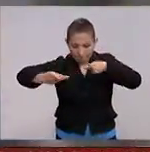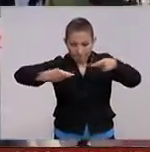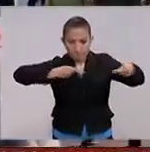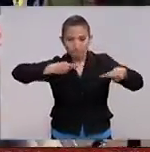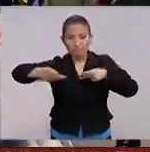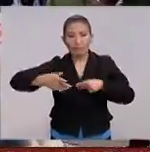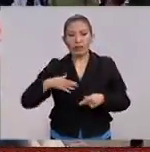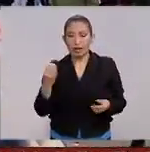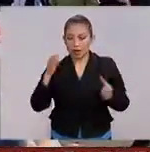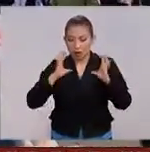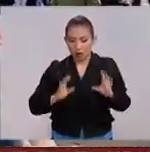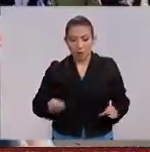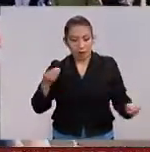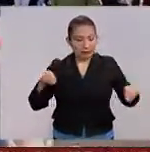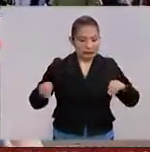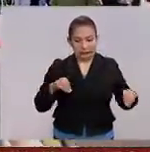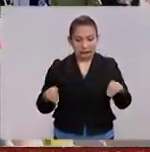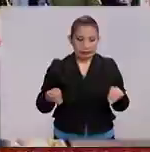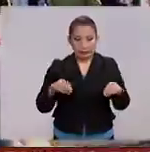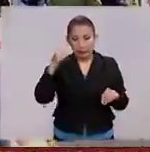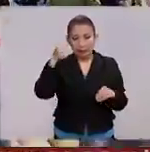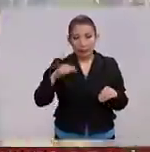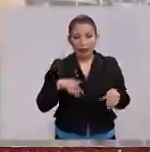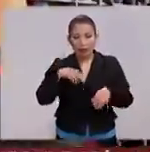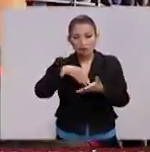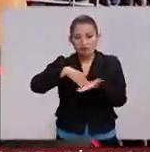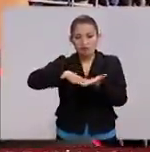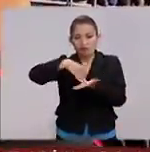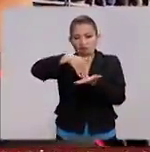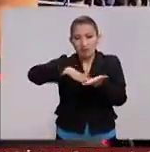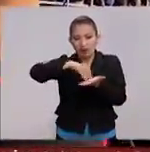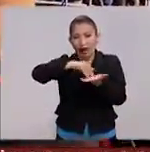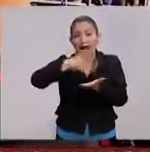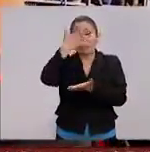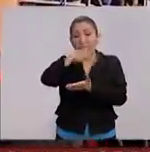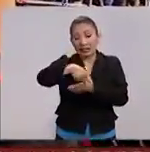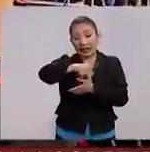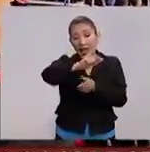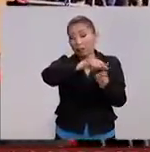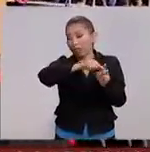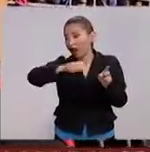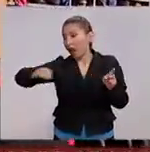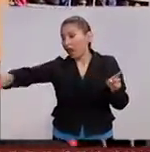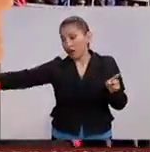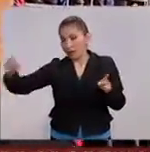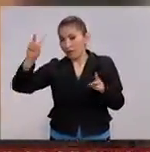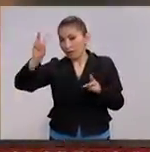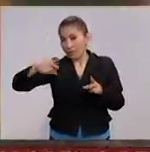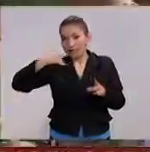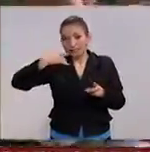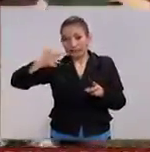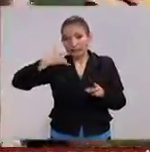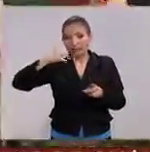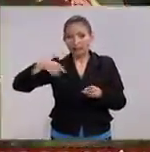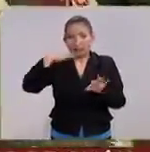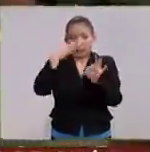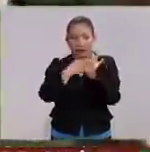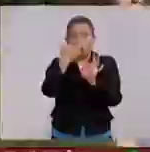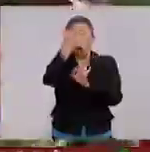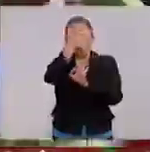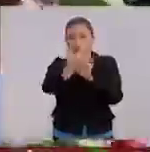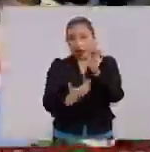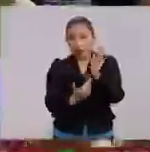mover todo el cuerpo solamente puntas arriba son 10 kilómetros y si significa un poquito de esfuerzo en punto de las